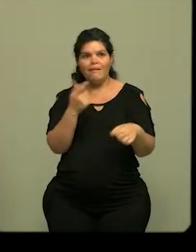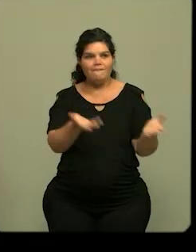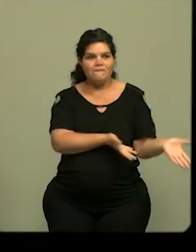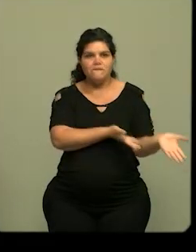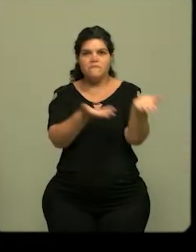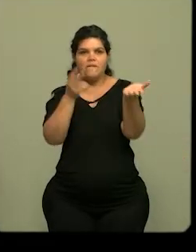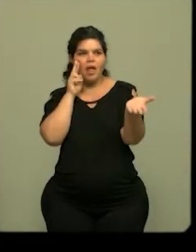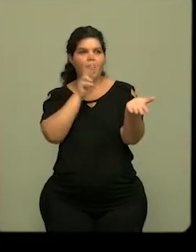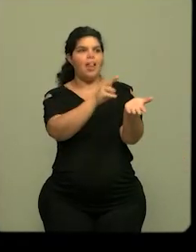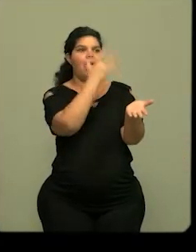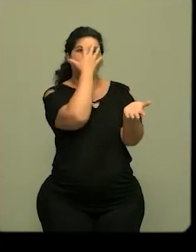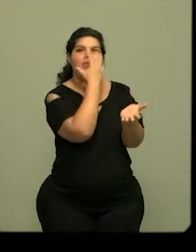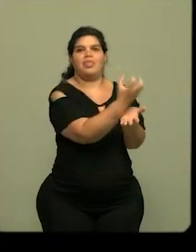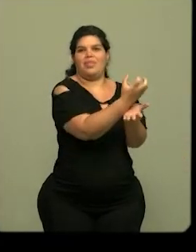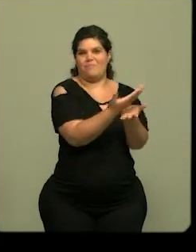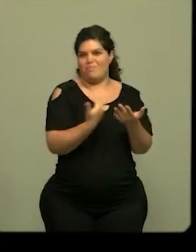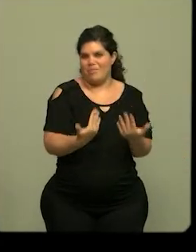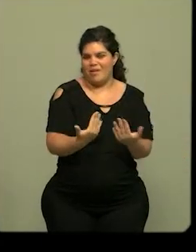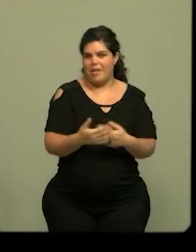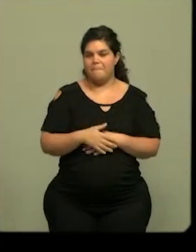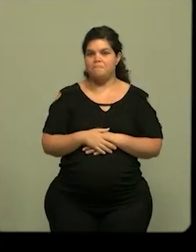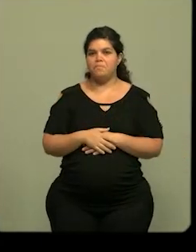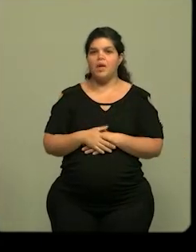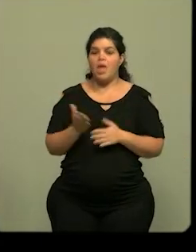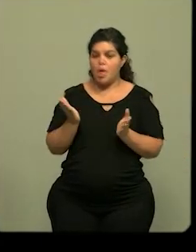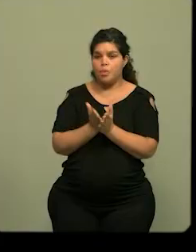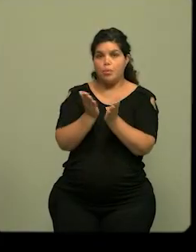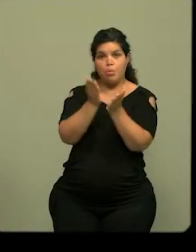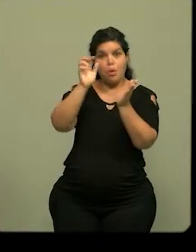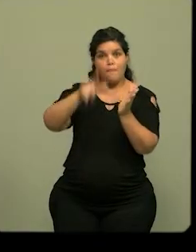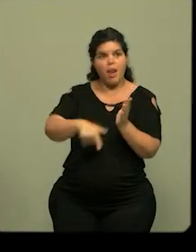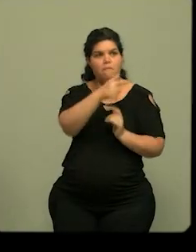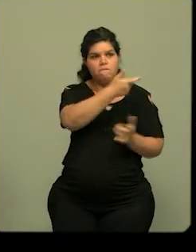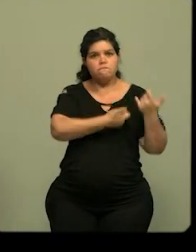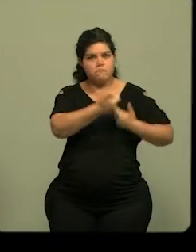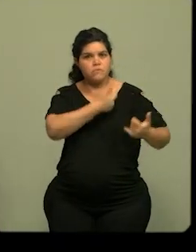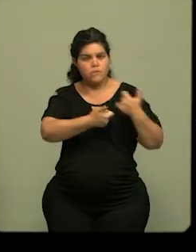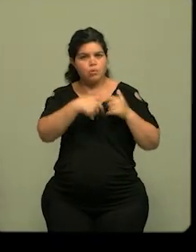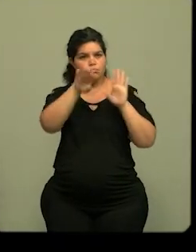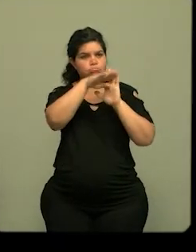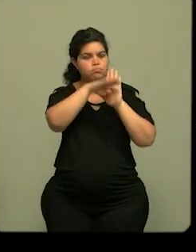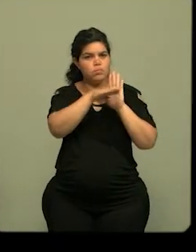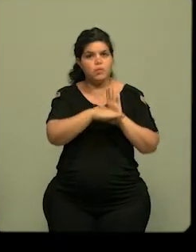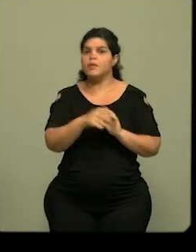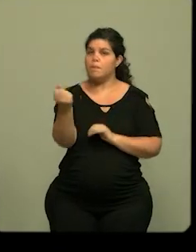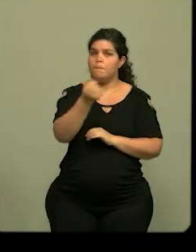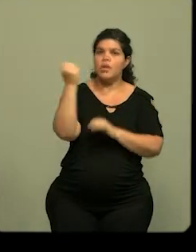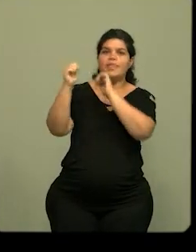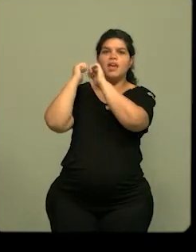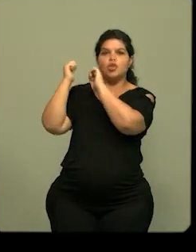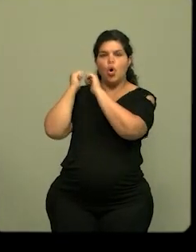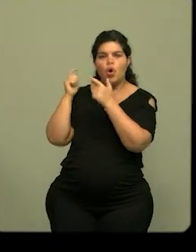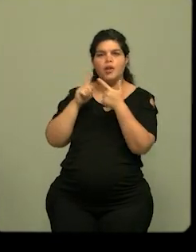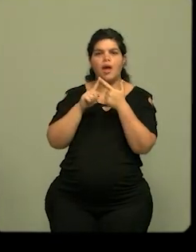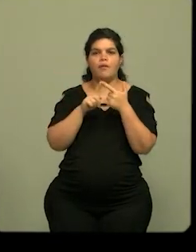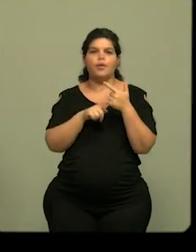que decías vos y veía un poco lo que es el plan de estudios de la carrera y esta puesta en valor que se le da a lo histórico, a lo cultural, y